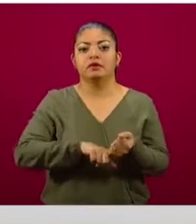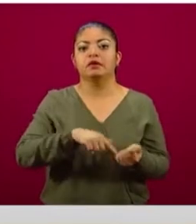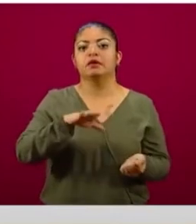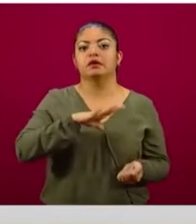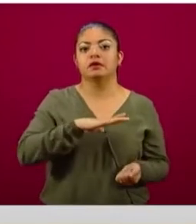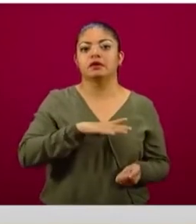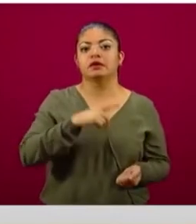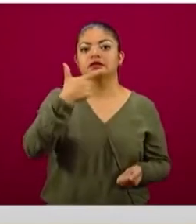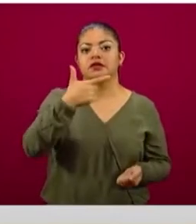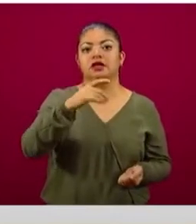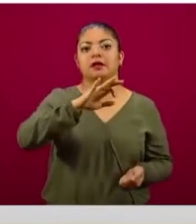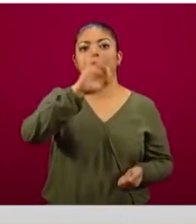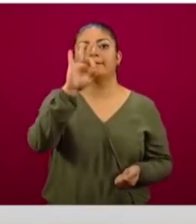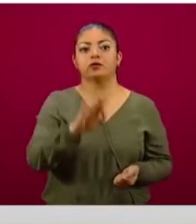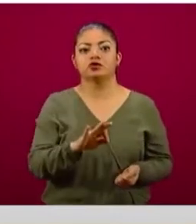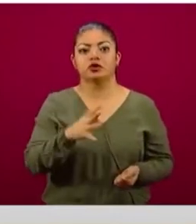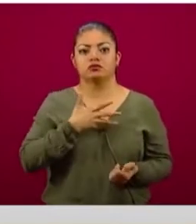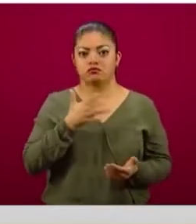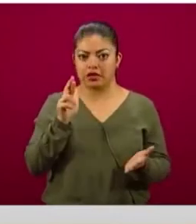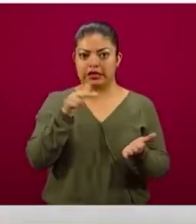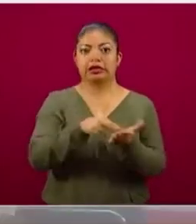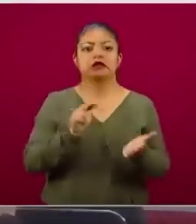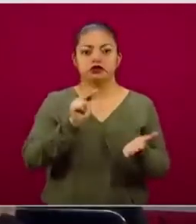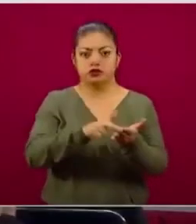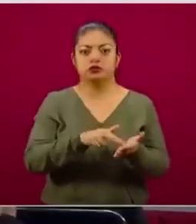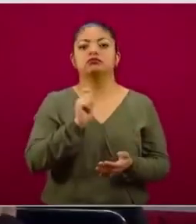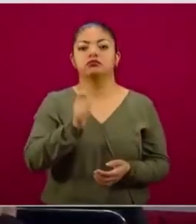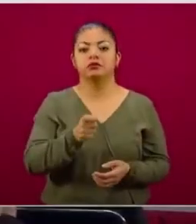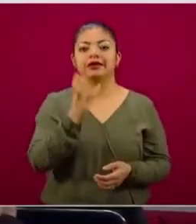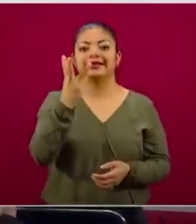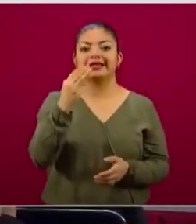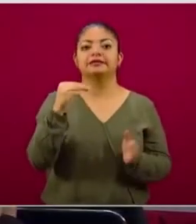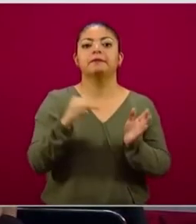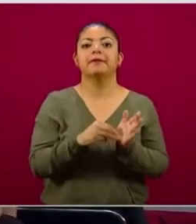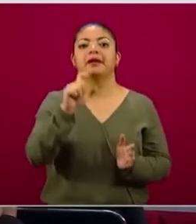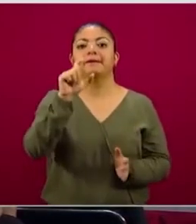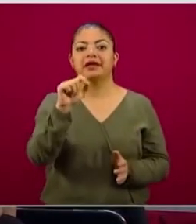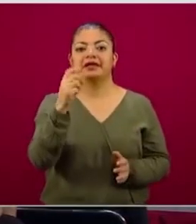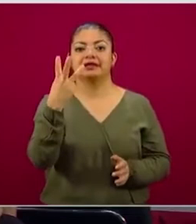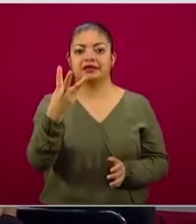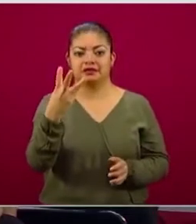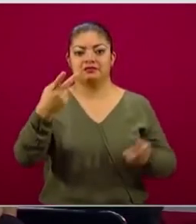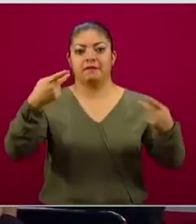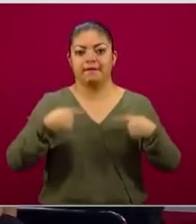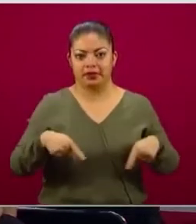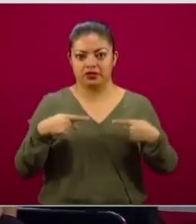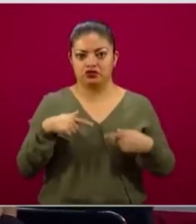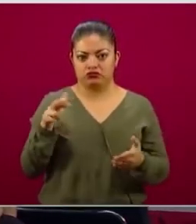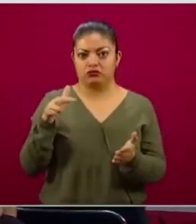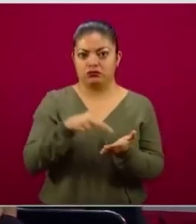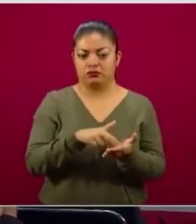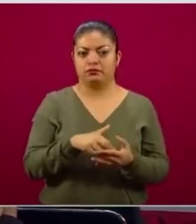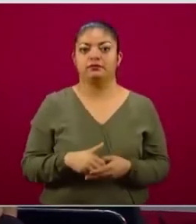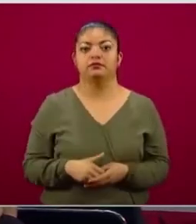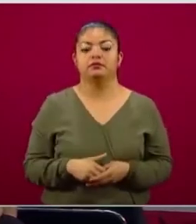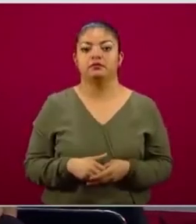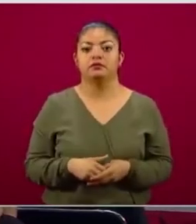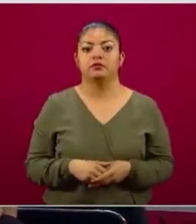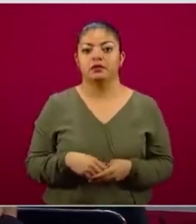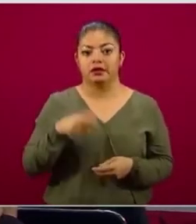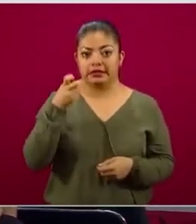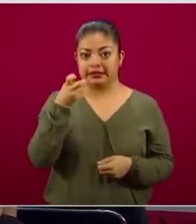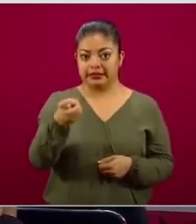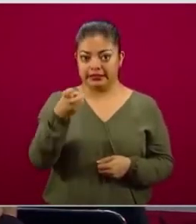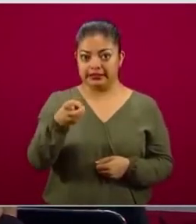ciento registrados es decir 3 mil 23 aquí como lo hemos señalado una de las de los